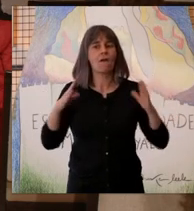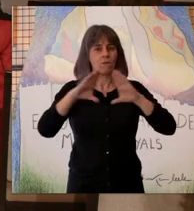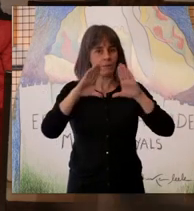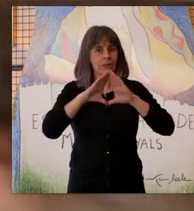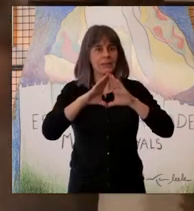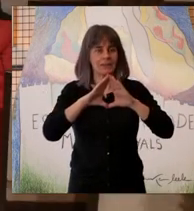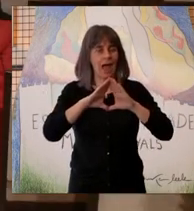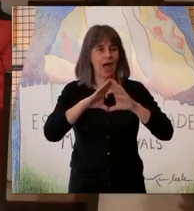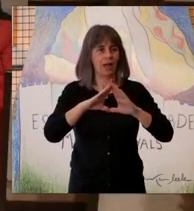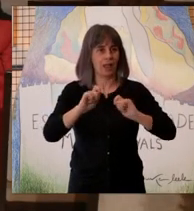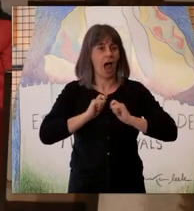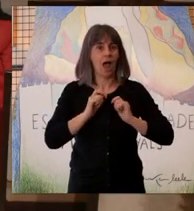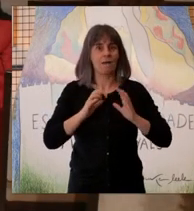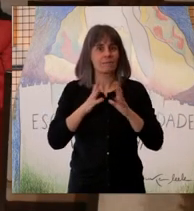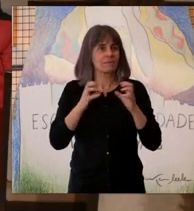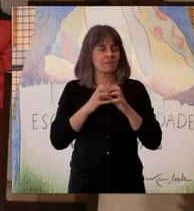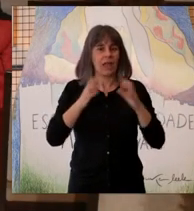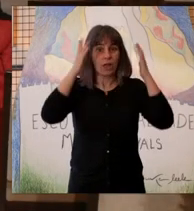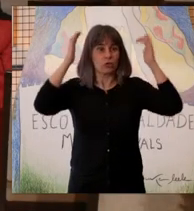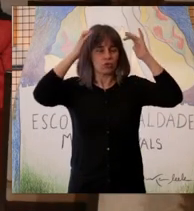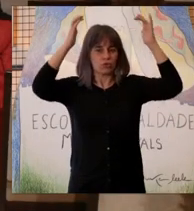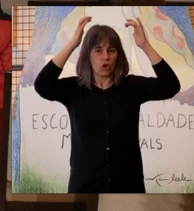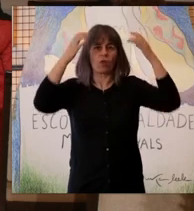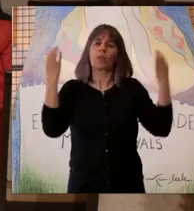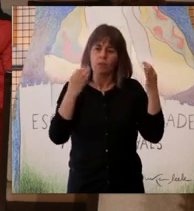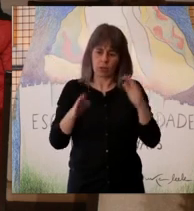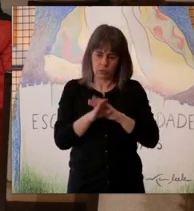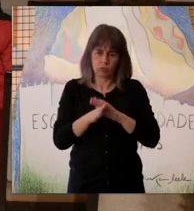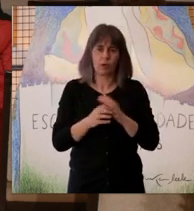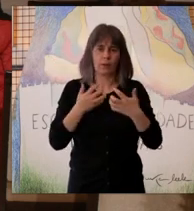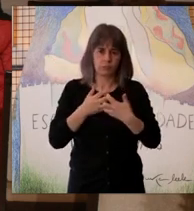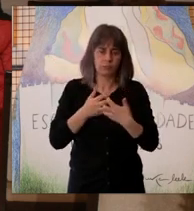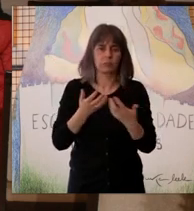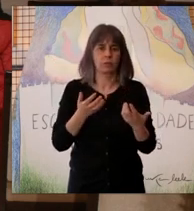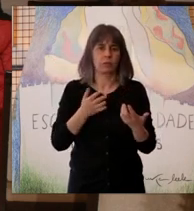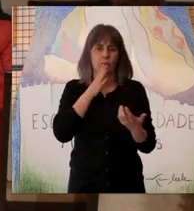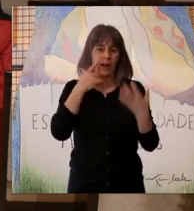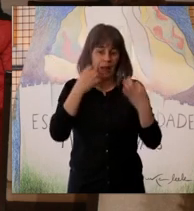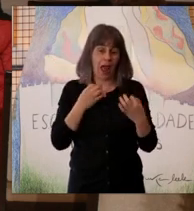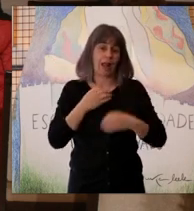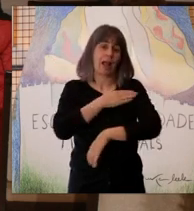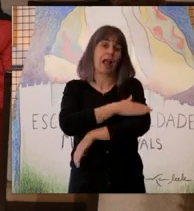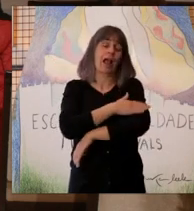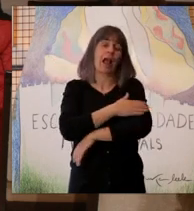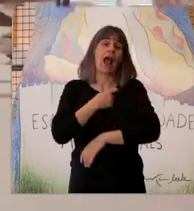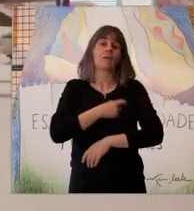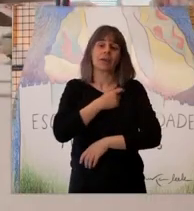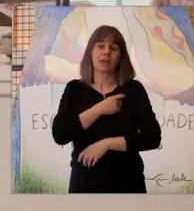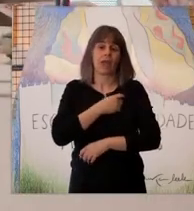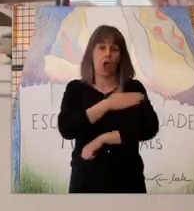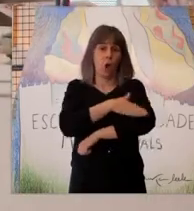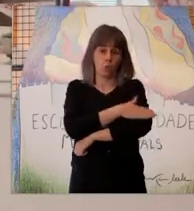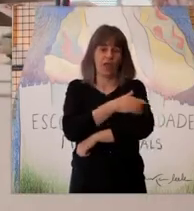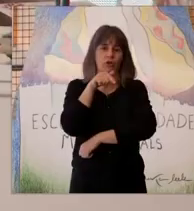ilusiones hay que ir más allá Además porque el gabinete del presidente del gobierno son siete hombres y dos mujeres y eso pasa entonces